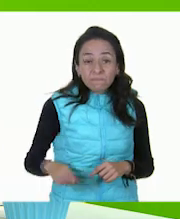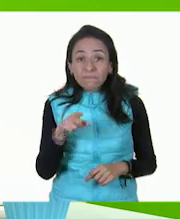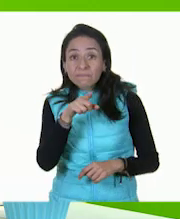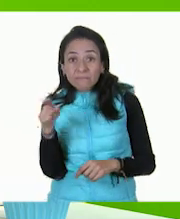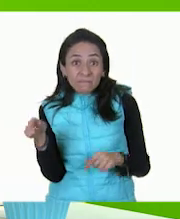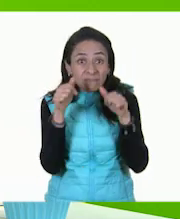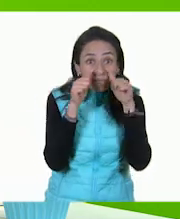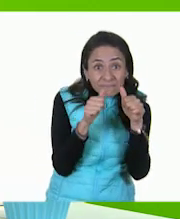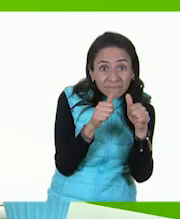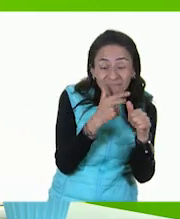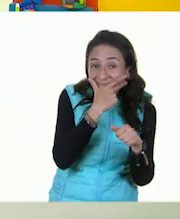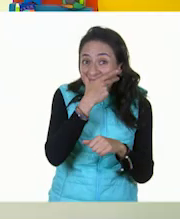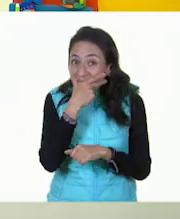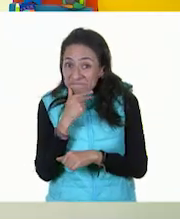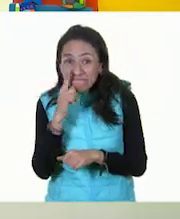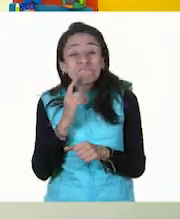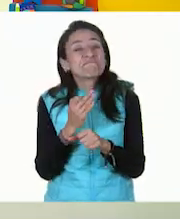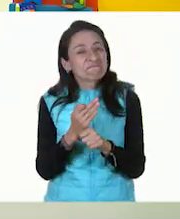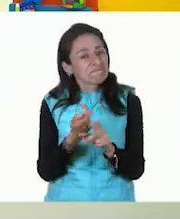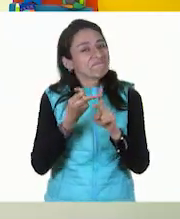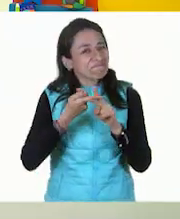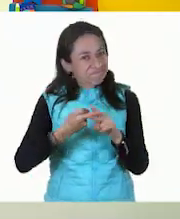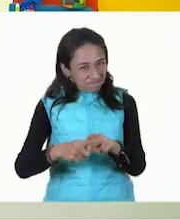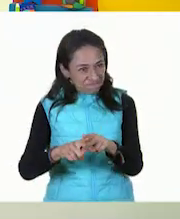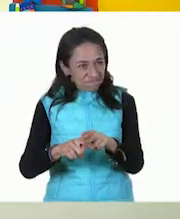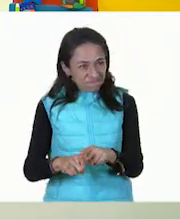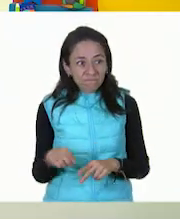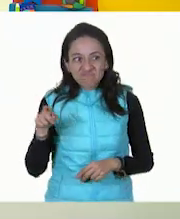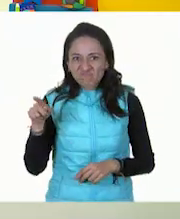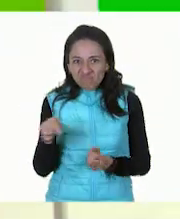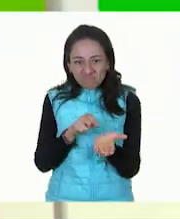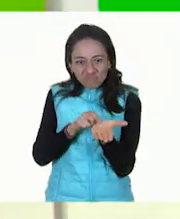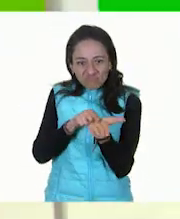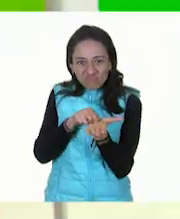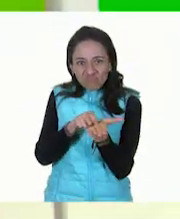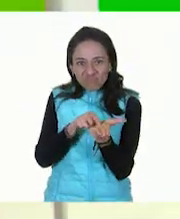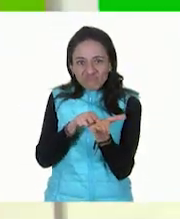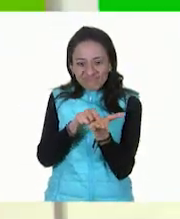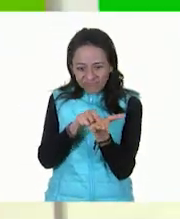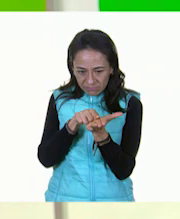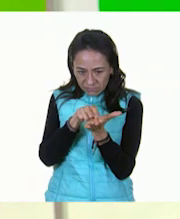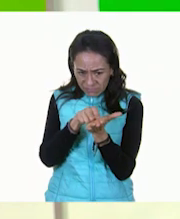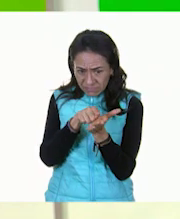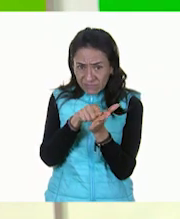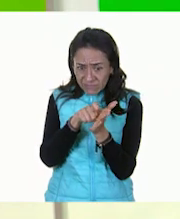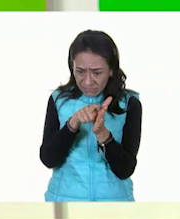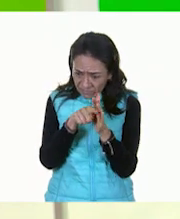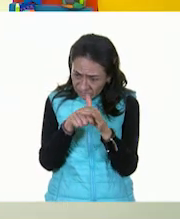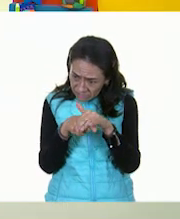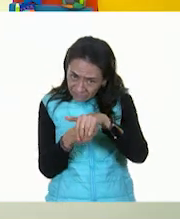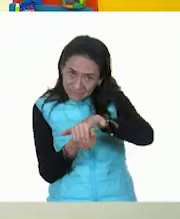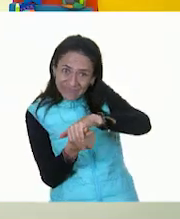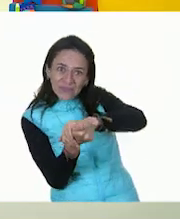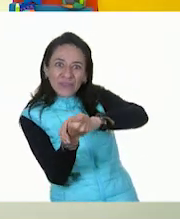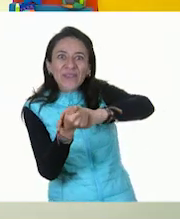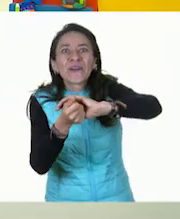Pónganse atentos, vamos a comenzar. Si yo digo oruga, yo digo tortuga.